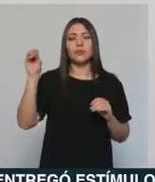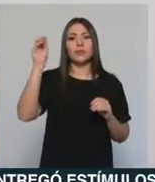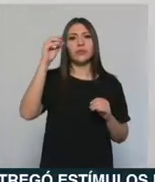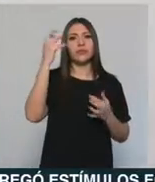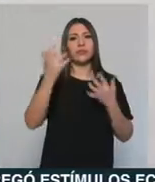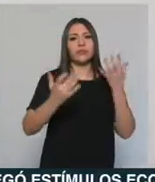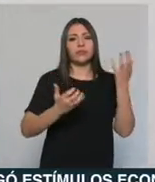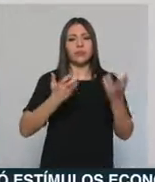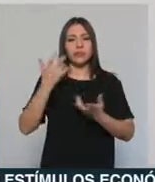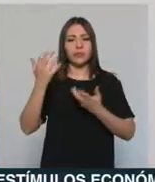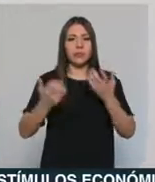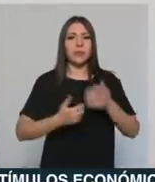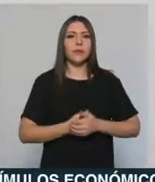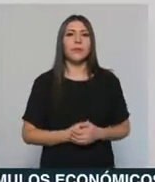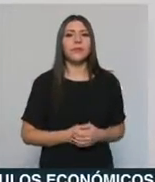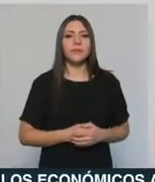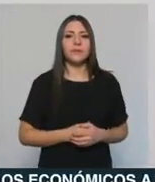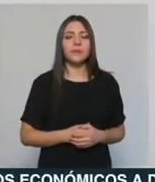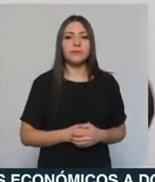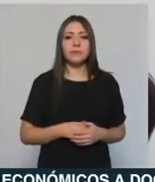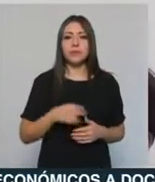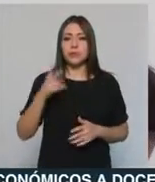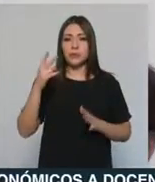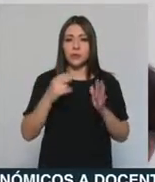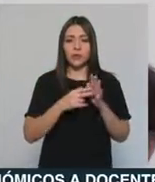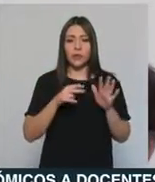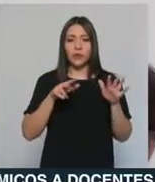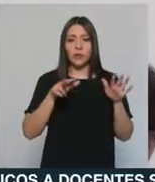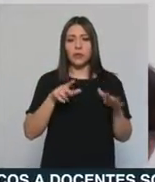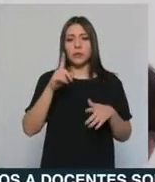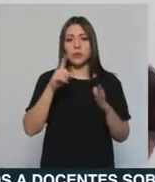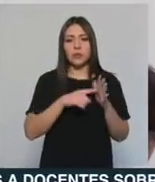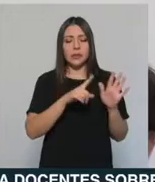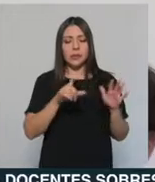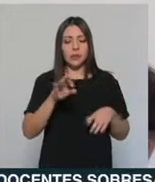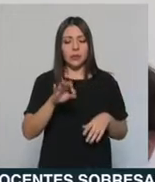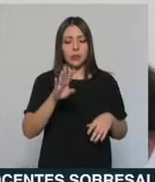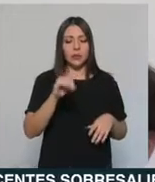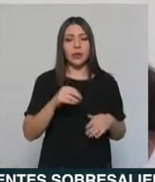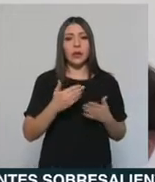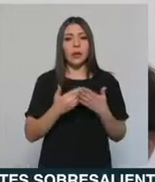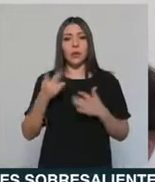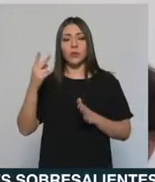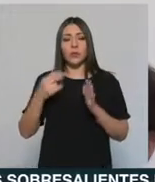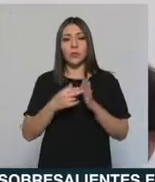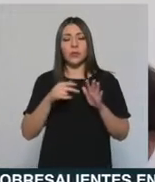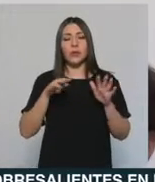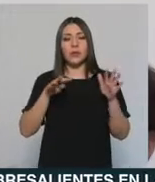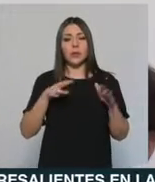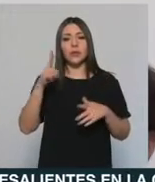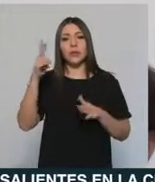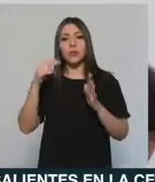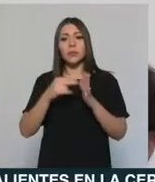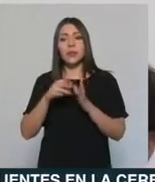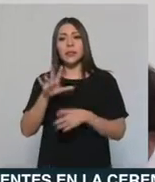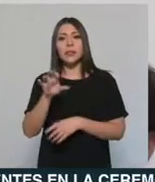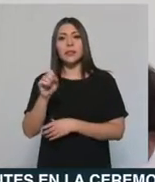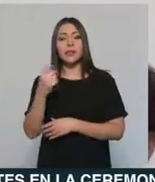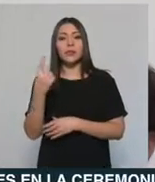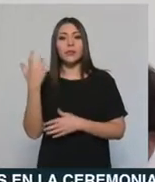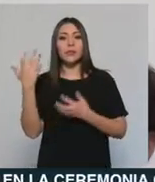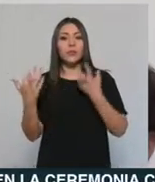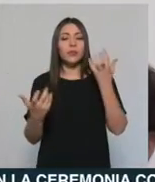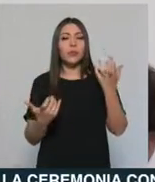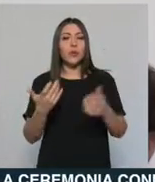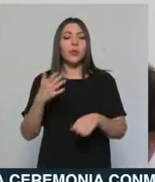En 2018 había 1,749 y en 2019 hay 2,561. Esto es producto